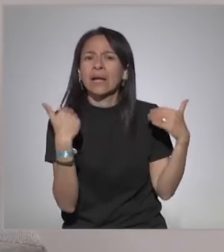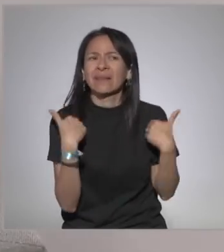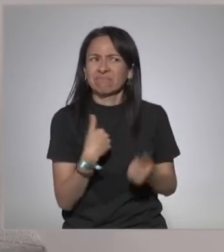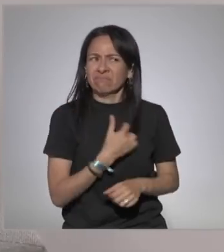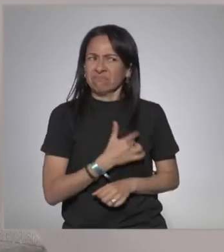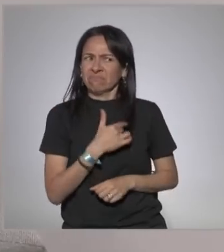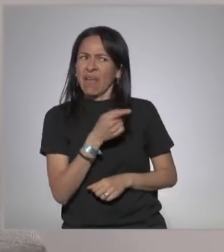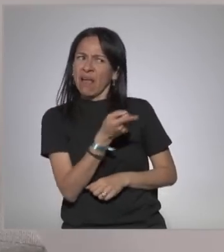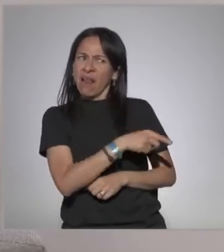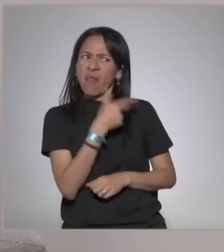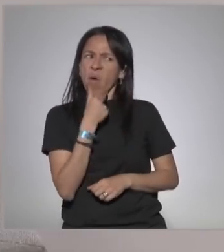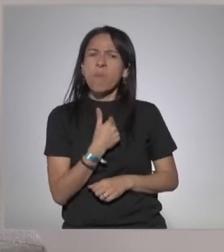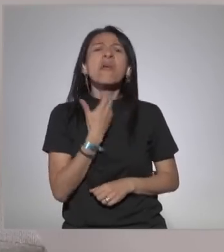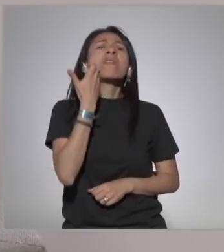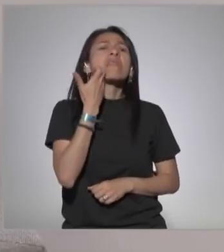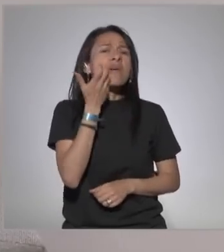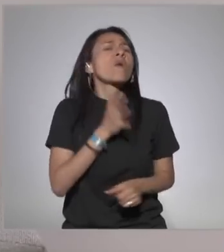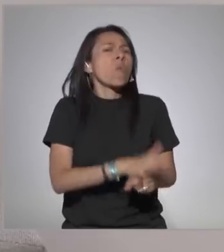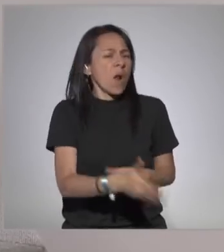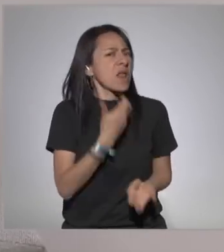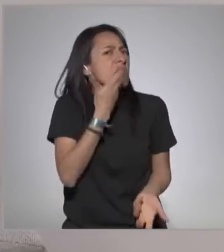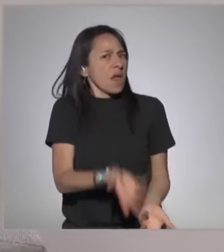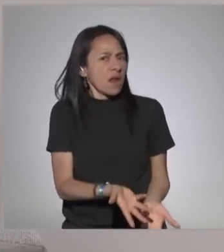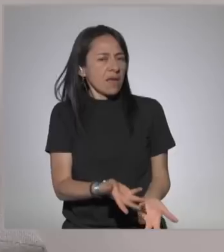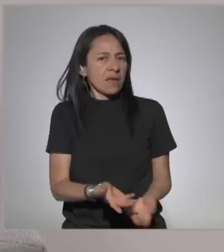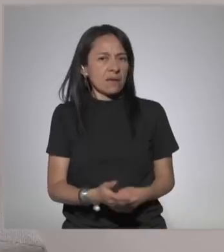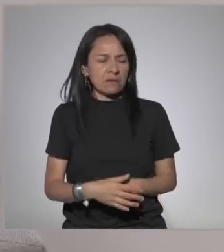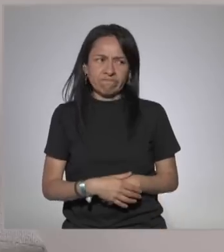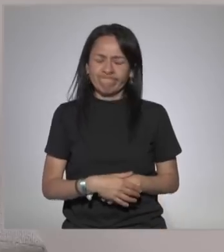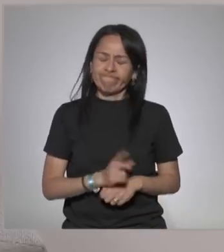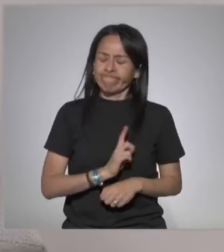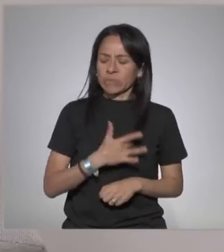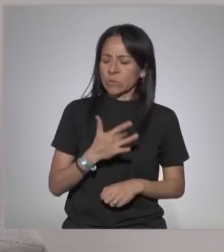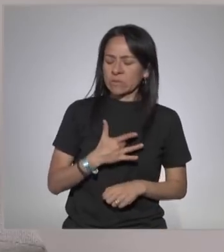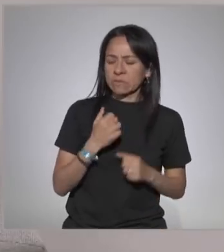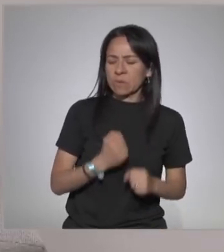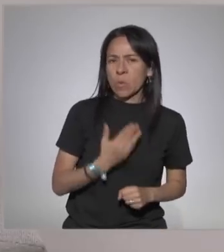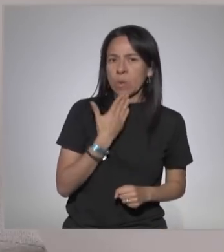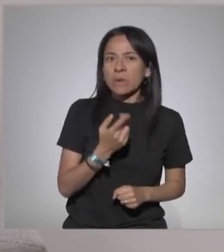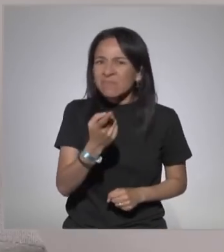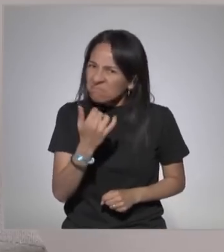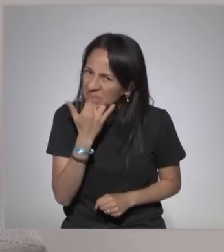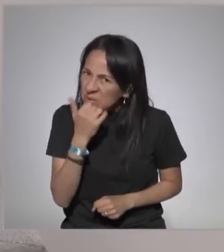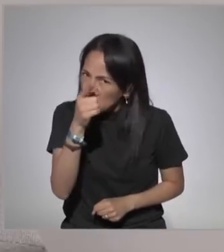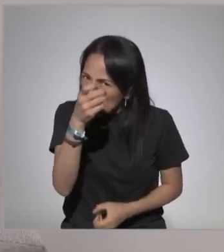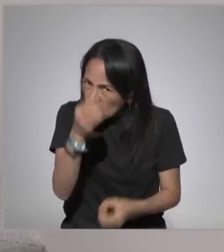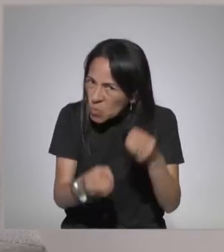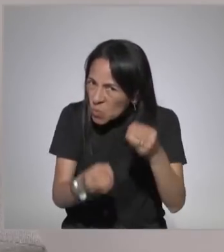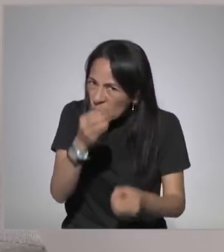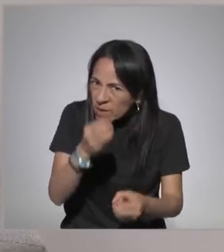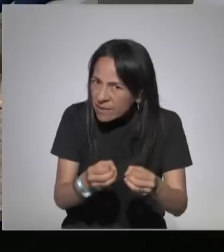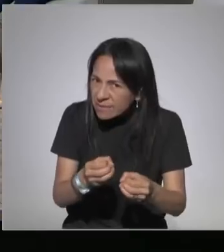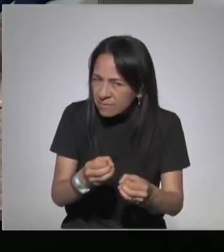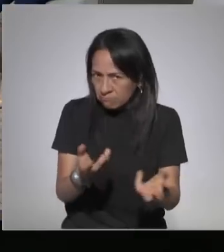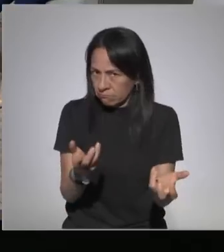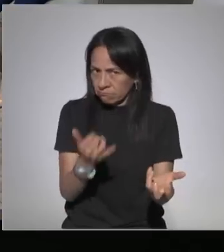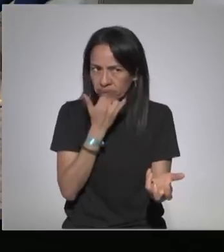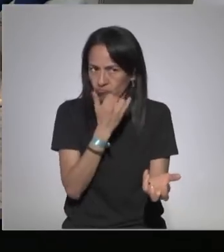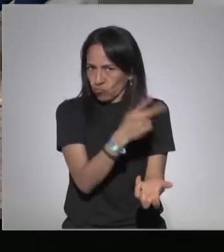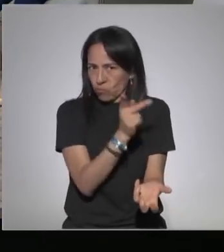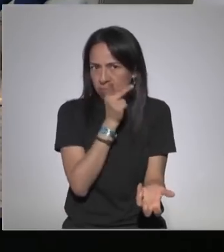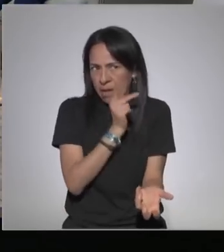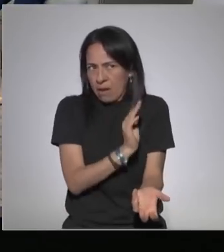sea, ¿tendrías que ser tú el juez de si merece o no estar con tus papás? Sí, totalmente. Les voy a contar